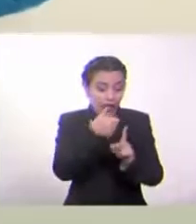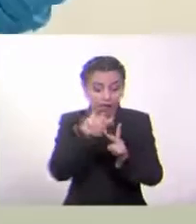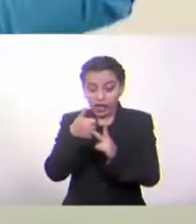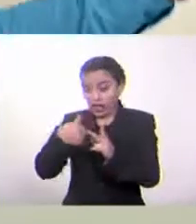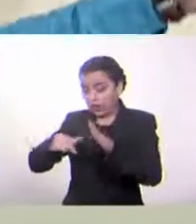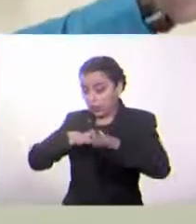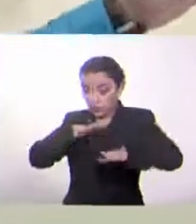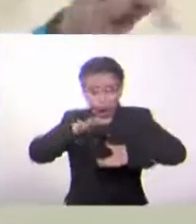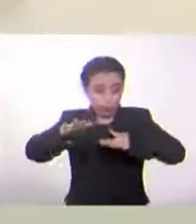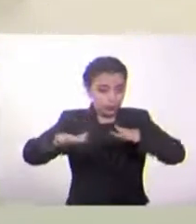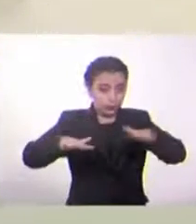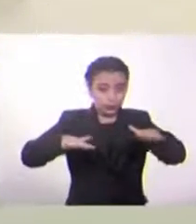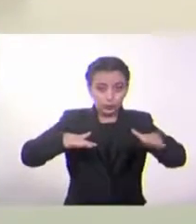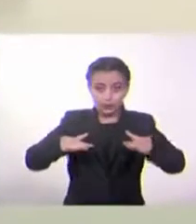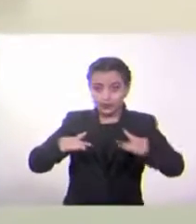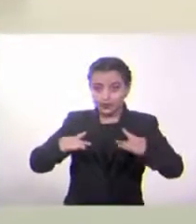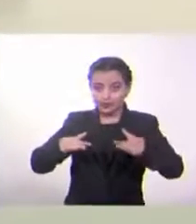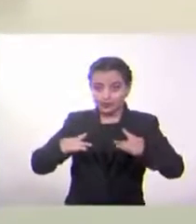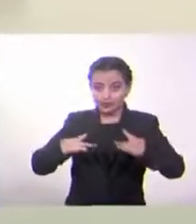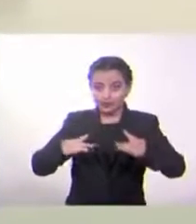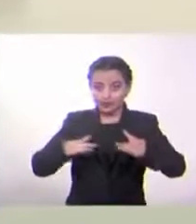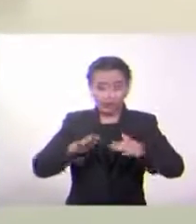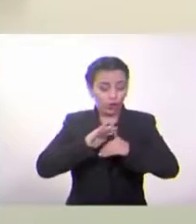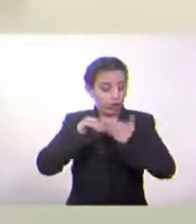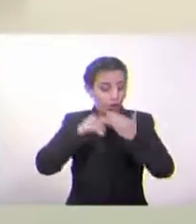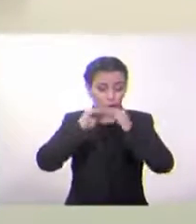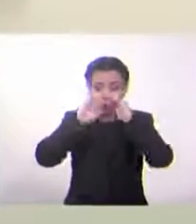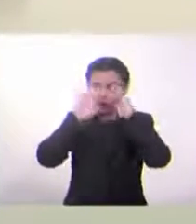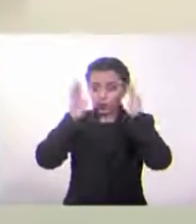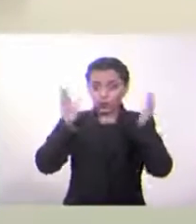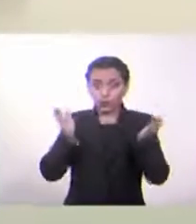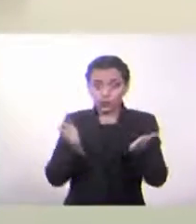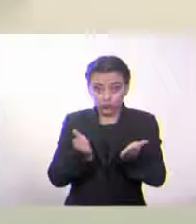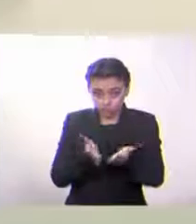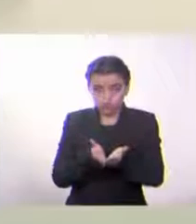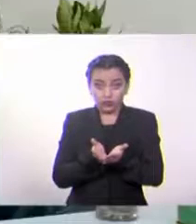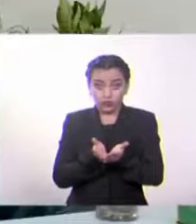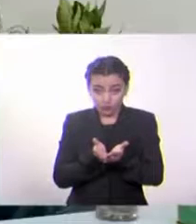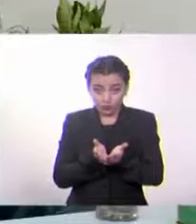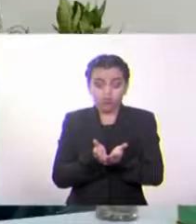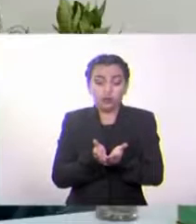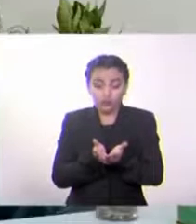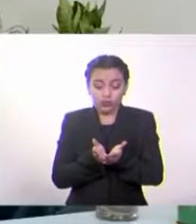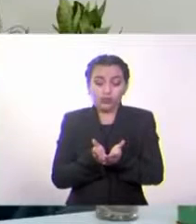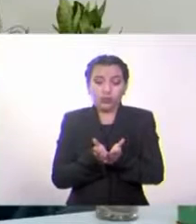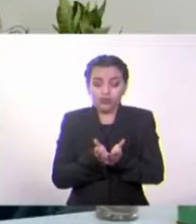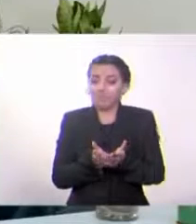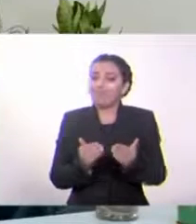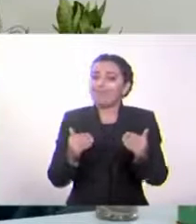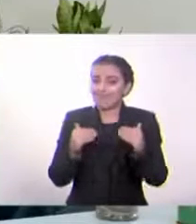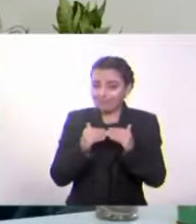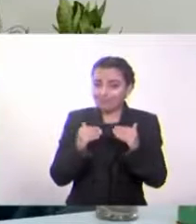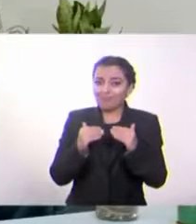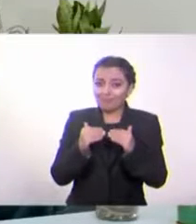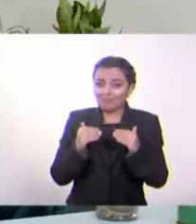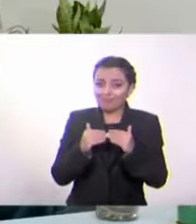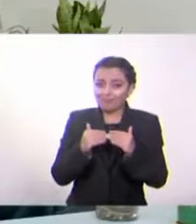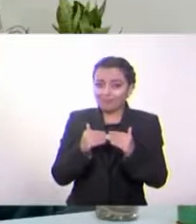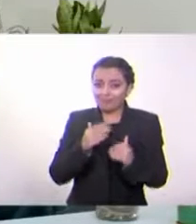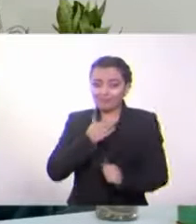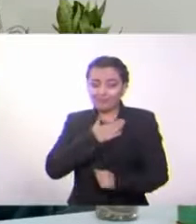desde la lejana Asia hasta Suramérica. Son mitos, pero comparten ciertas características, y esas